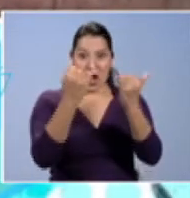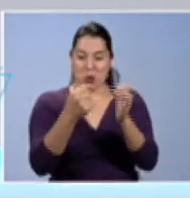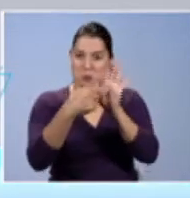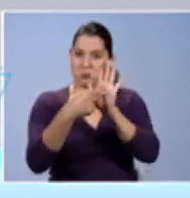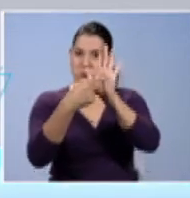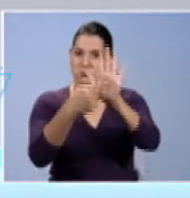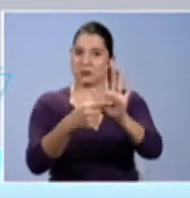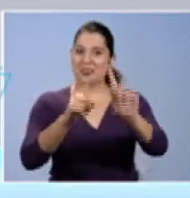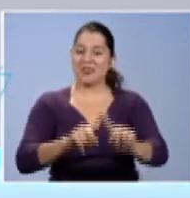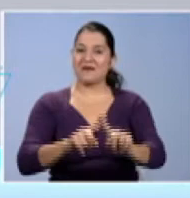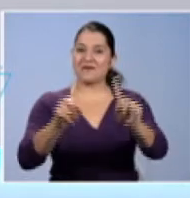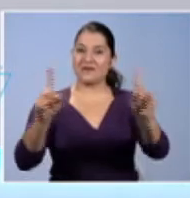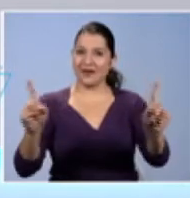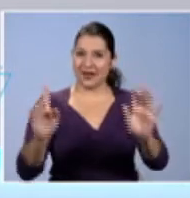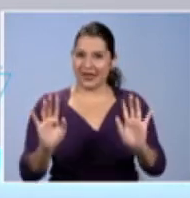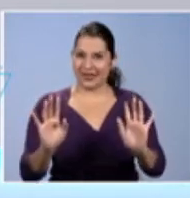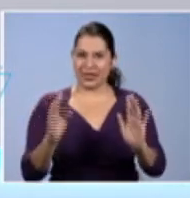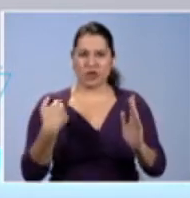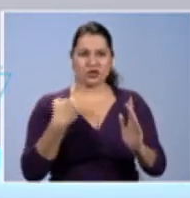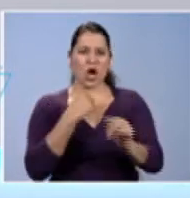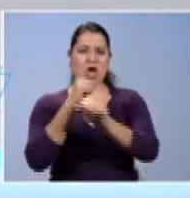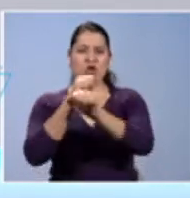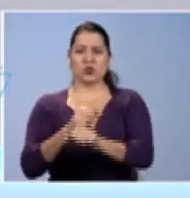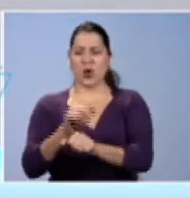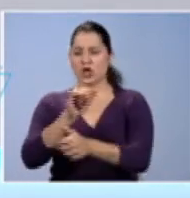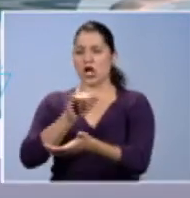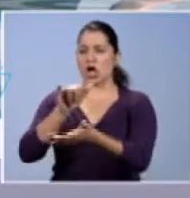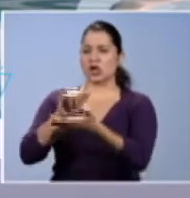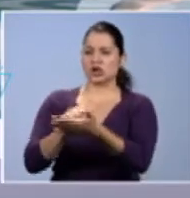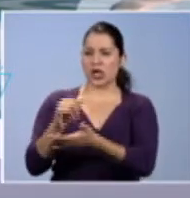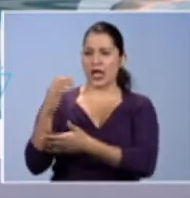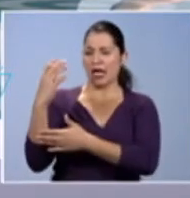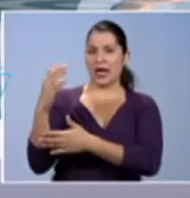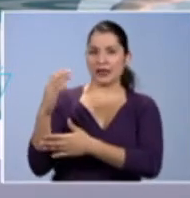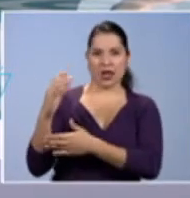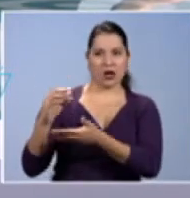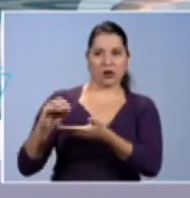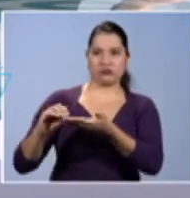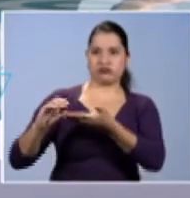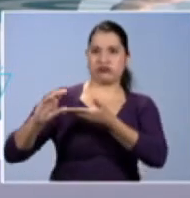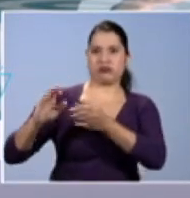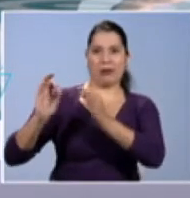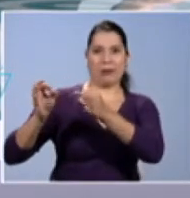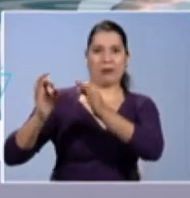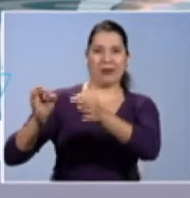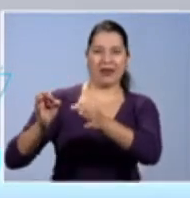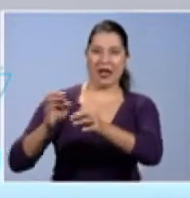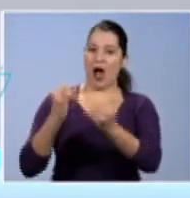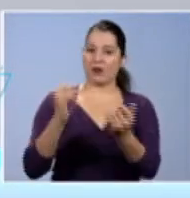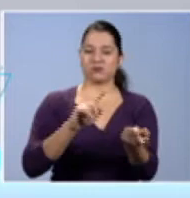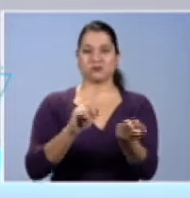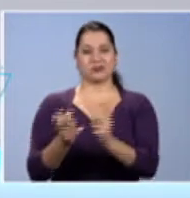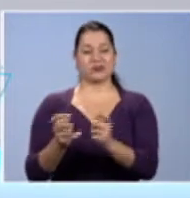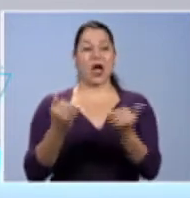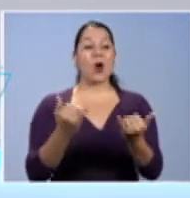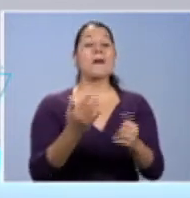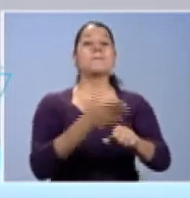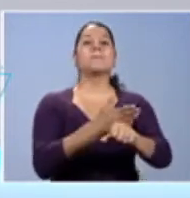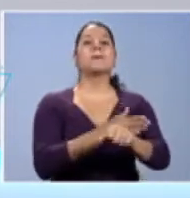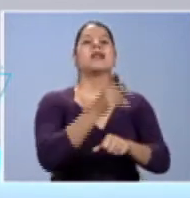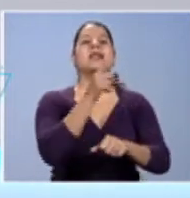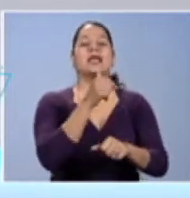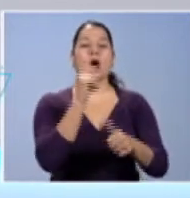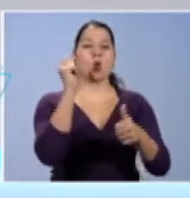diferentes a estos que estamos acostumbrados a ver, porque vemos que en el caso de Heredia, como usted mencionaba, hay un 20% de incremento, un 20% positivo. En el